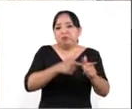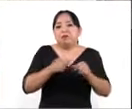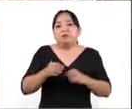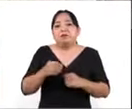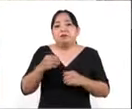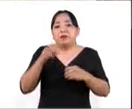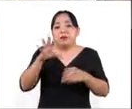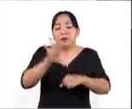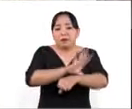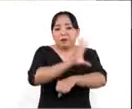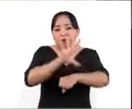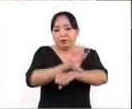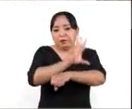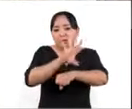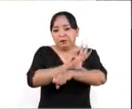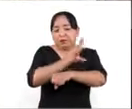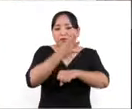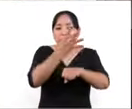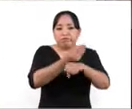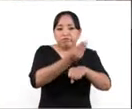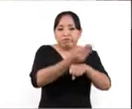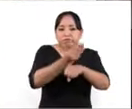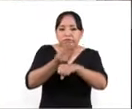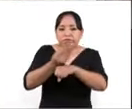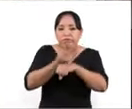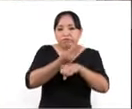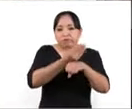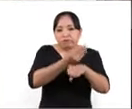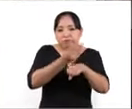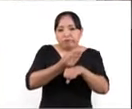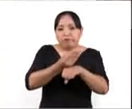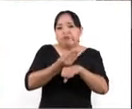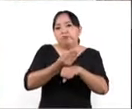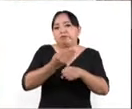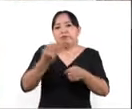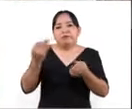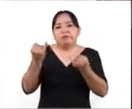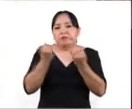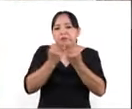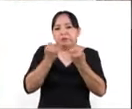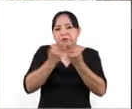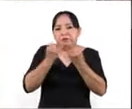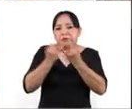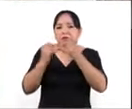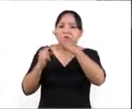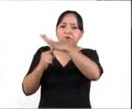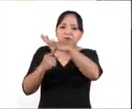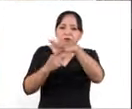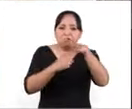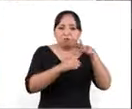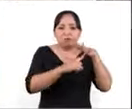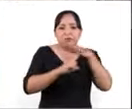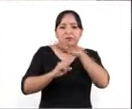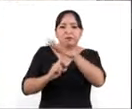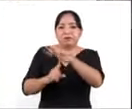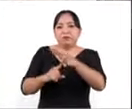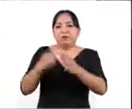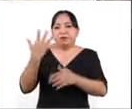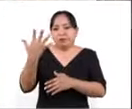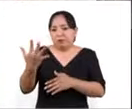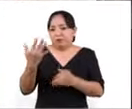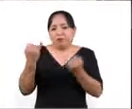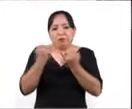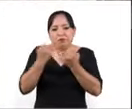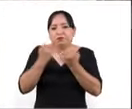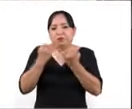de Electricidad. De inmediato se desplegaron nuevamente los 5 cóndores, toda la fuerza de la Secretaría de Seguridad Ciudadana, de